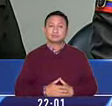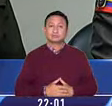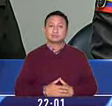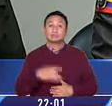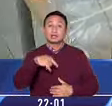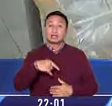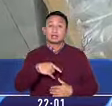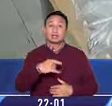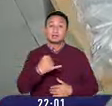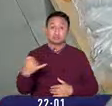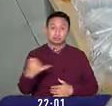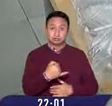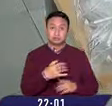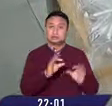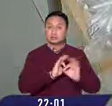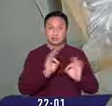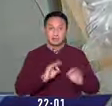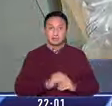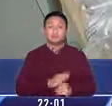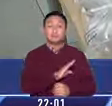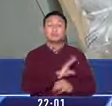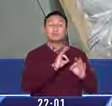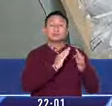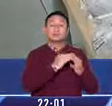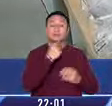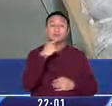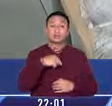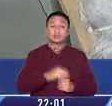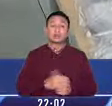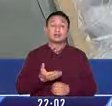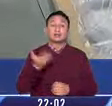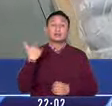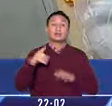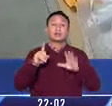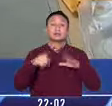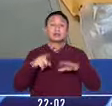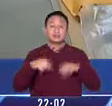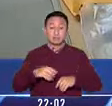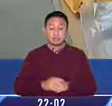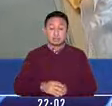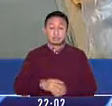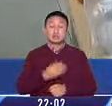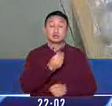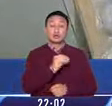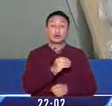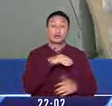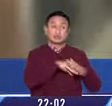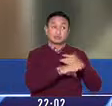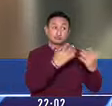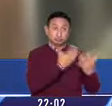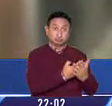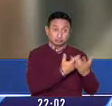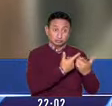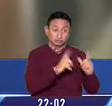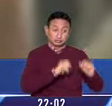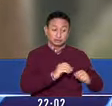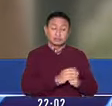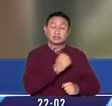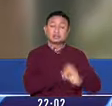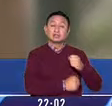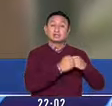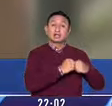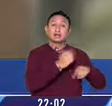violencia sexual. Por versión de los familiares del sospechoso, hace 6 meses salió del centro de adolescentes infractores, donde pagó una condena